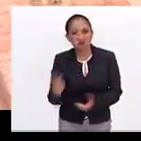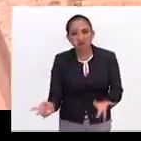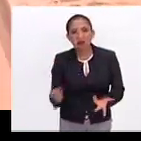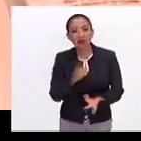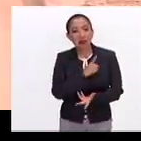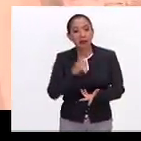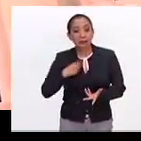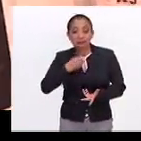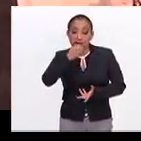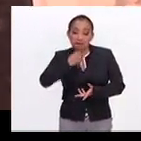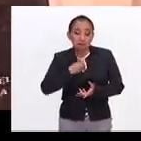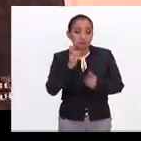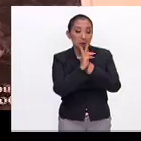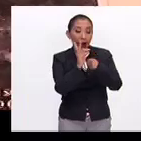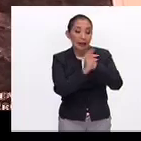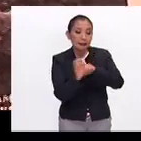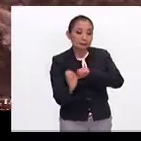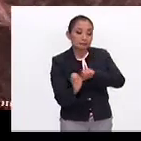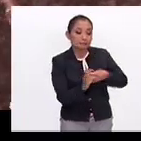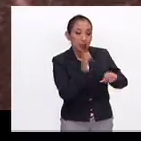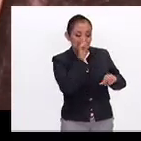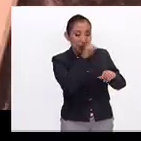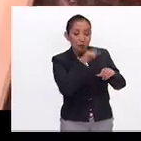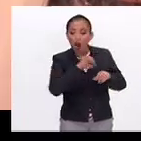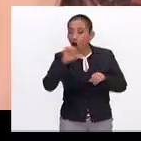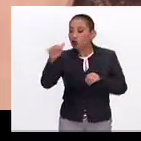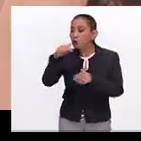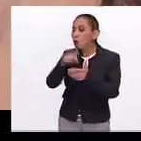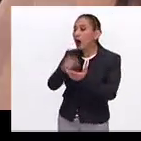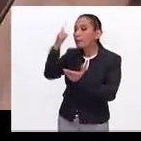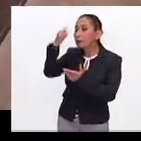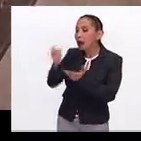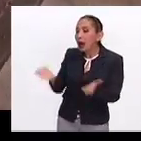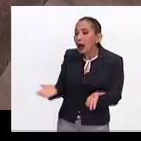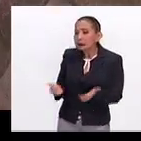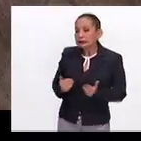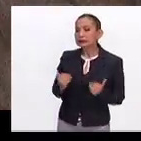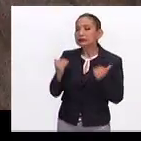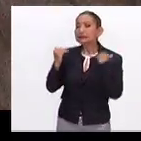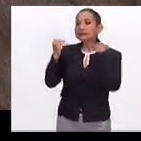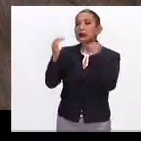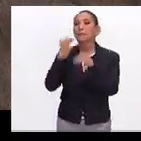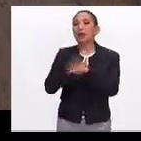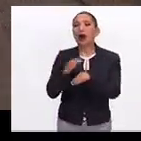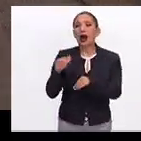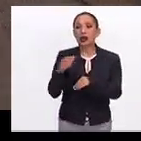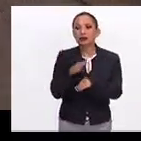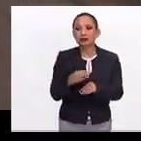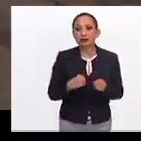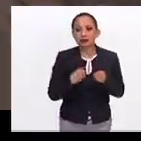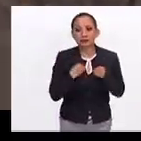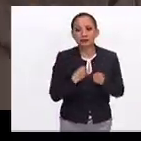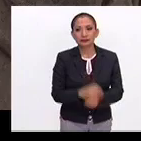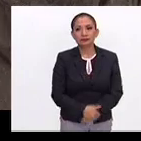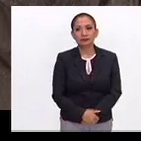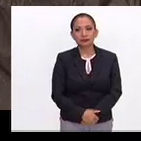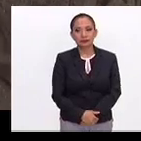Tenemos que dejar nuestra patria espiritual para buscar un nuevo lugar e impulsarnos a encontrar el sentido de la vida.